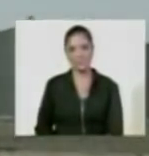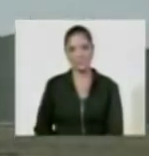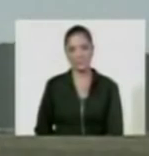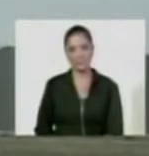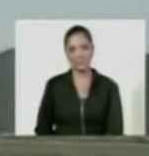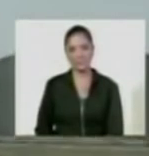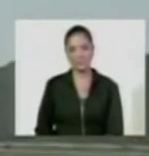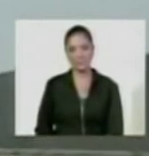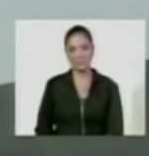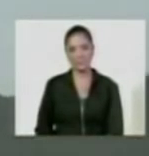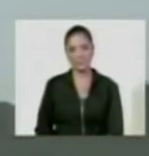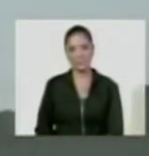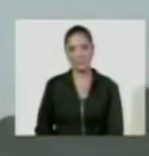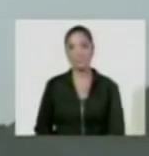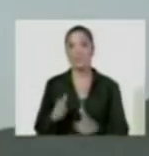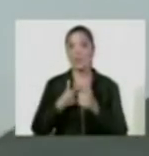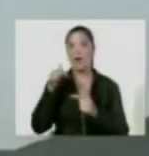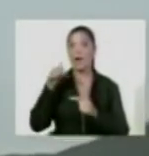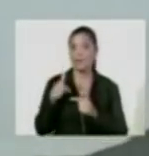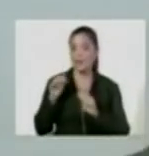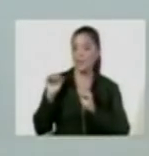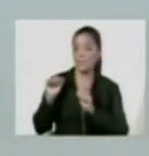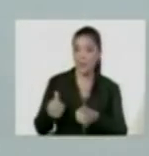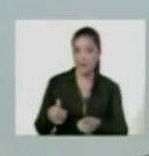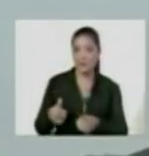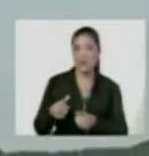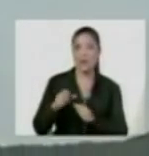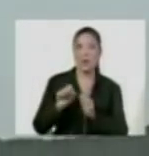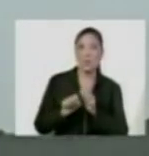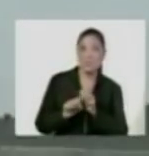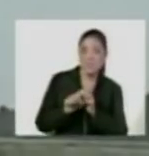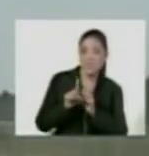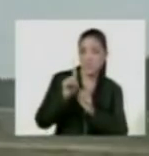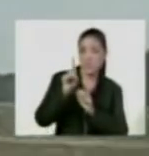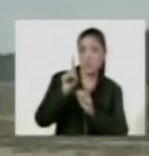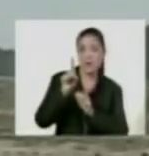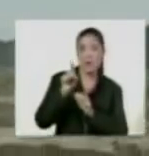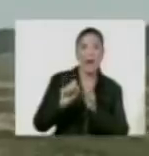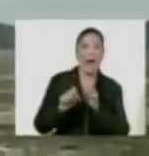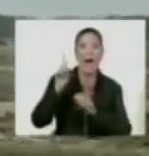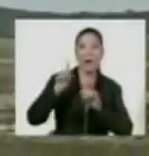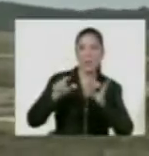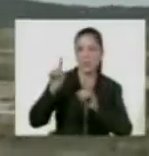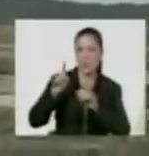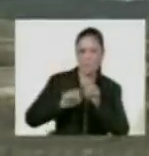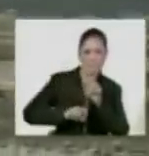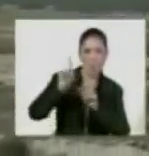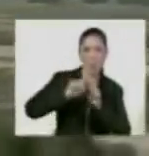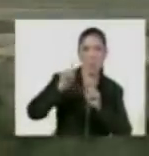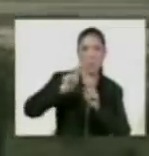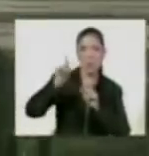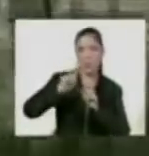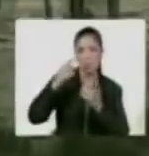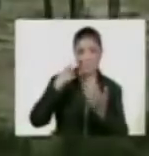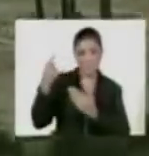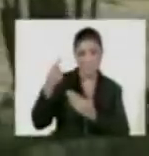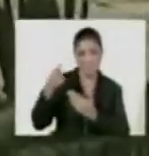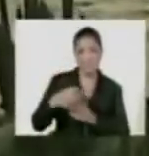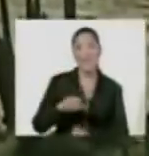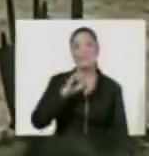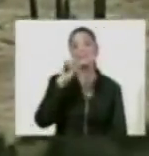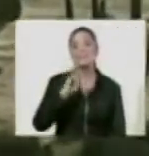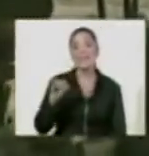En este sentido, aquí se procede al lanzamiento de varios misiles Iglas, como los el